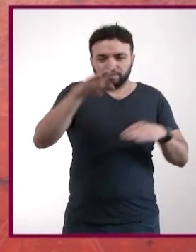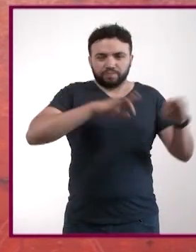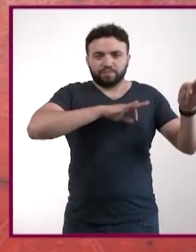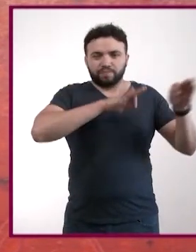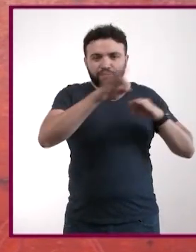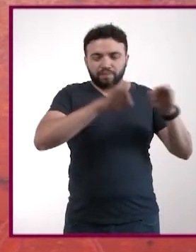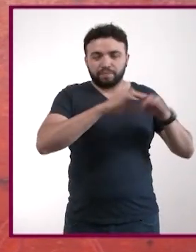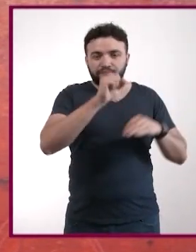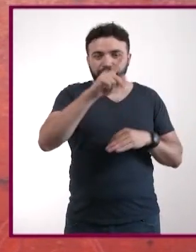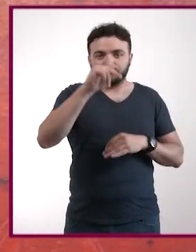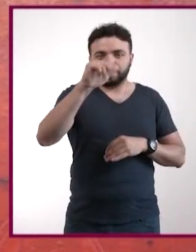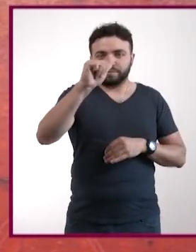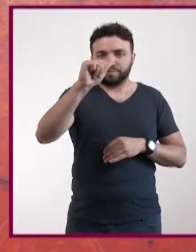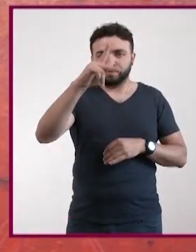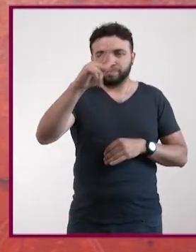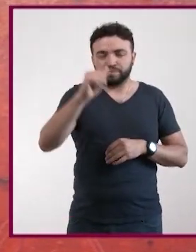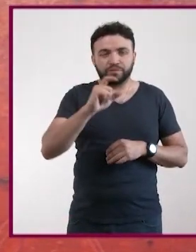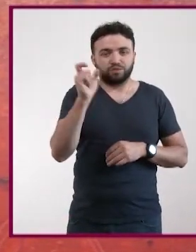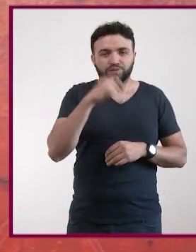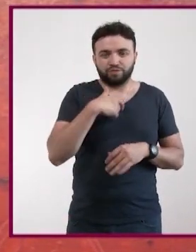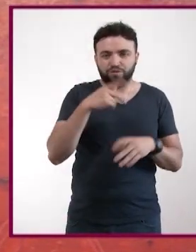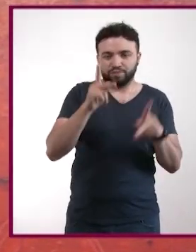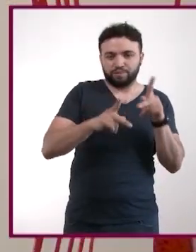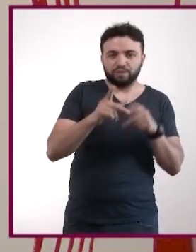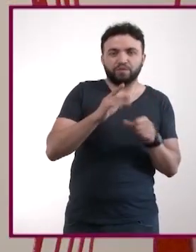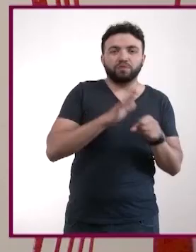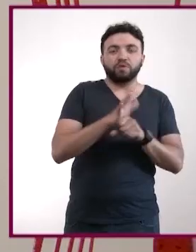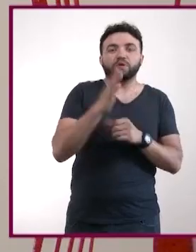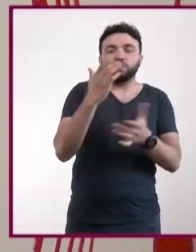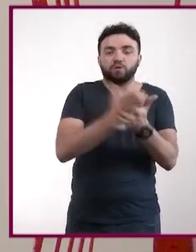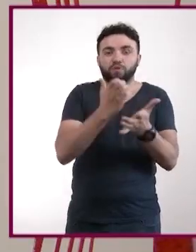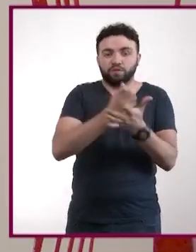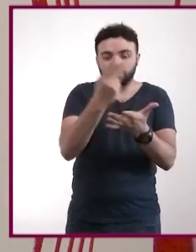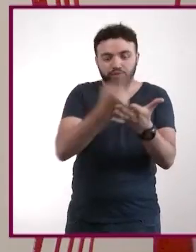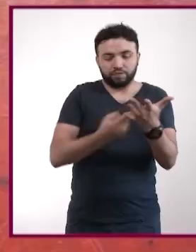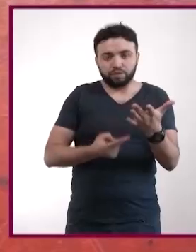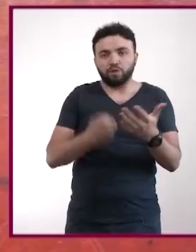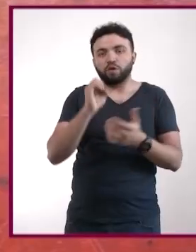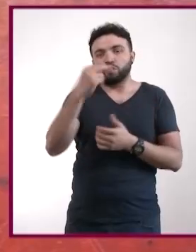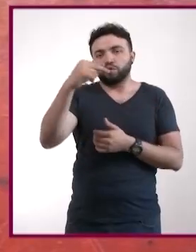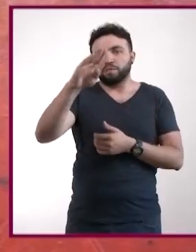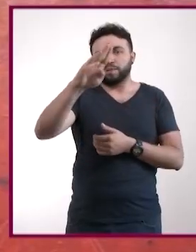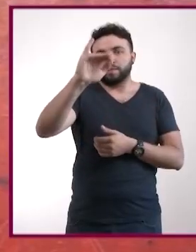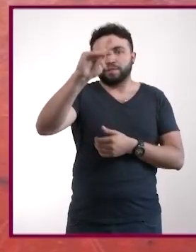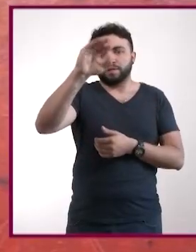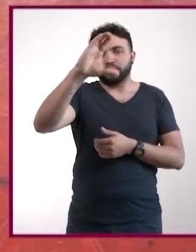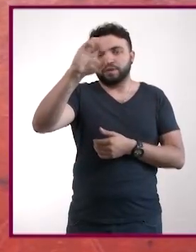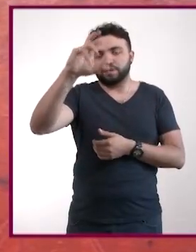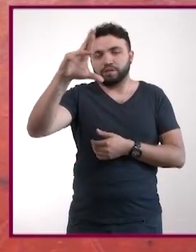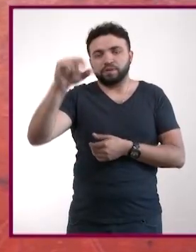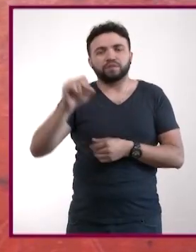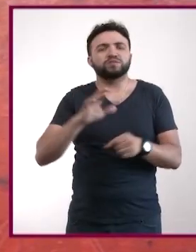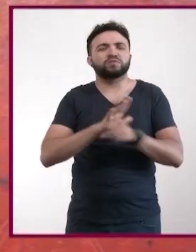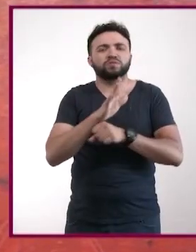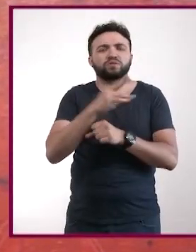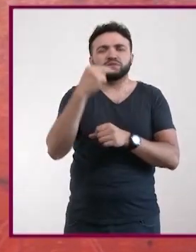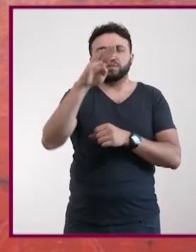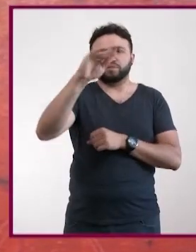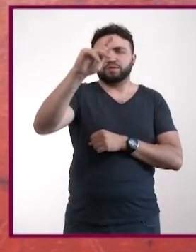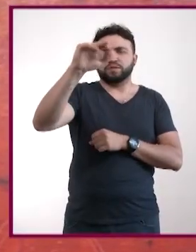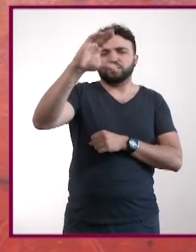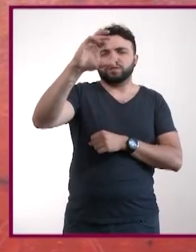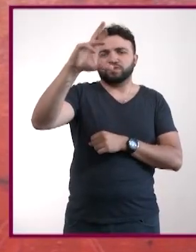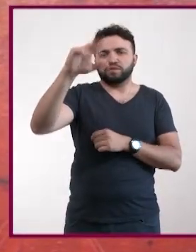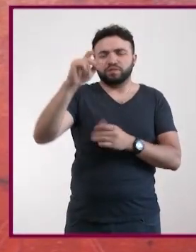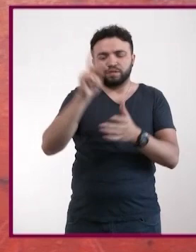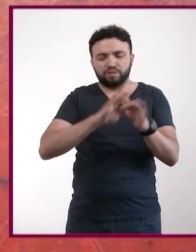que Taka mencionó cuando platicábamos con él, y son sus cuadernos de dibujo o bitácoras. Las bitácoras de trabajo tienen su origen en los